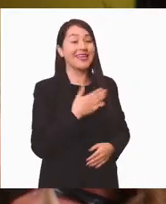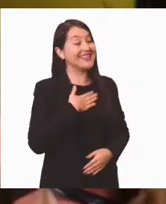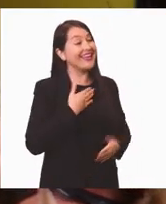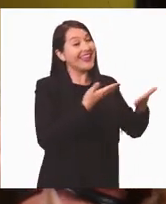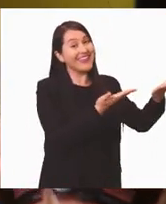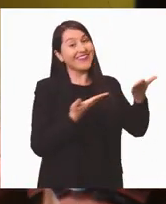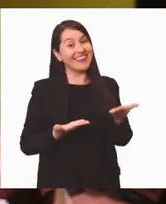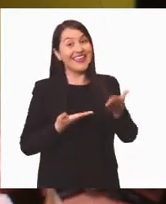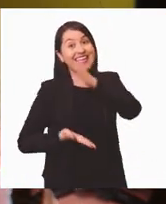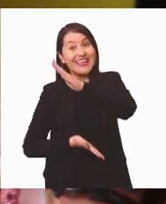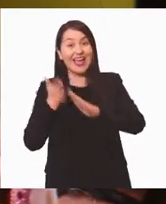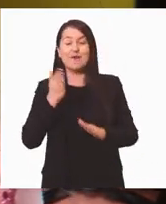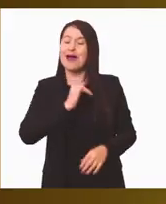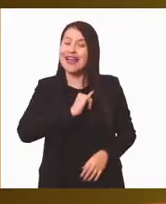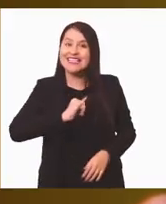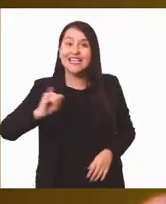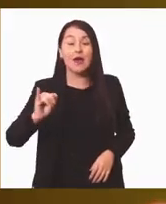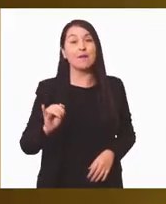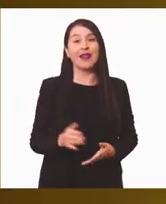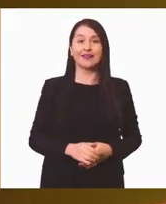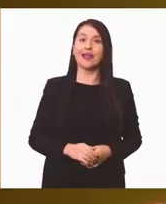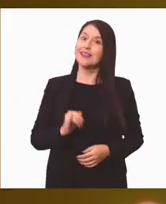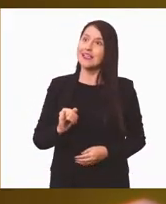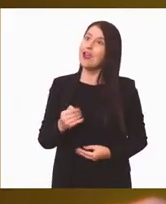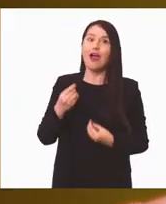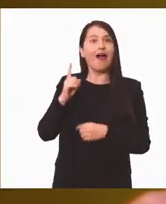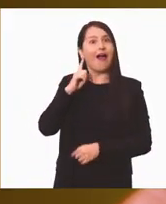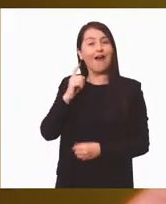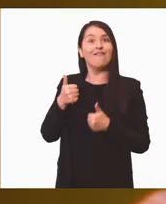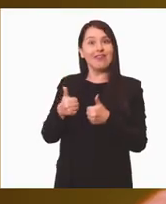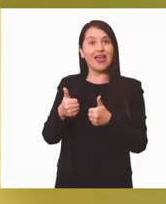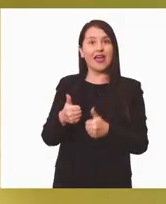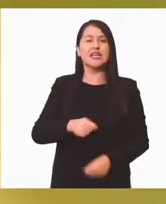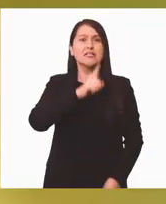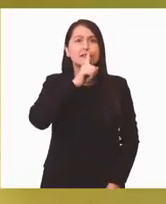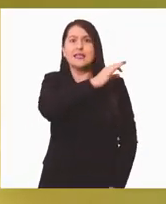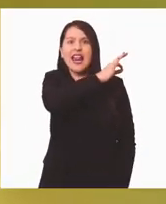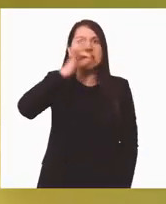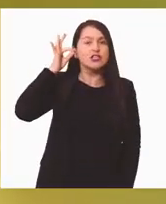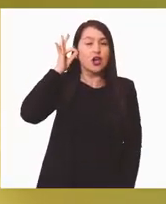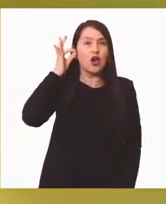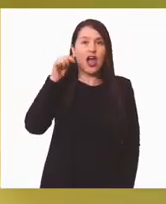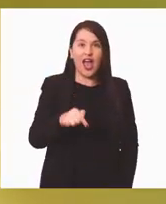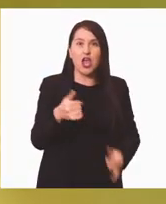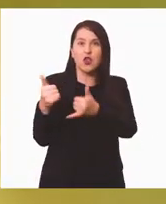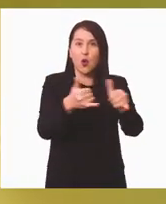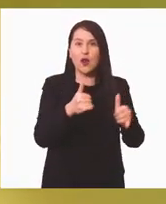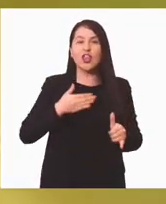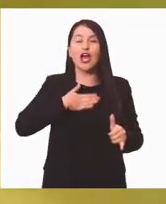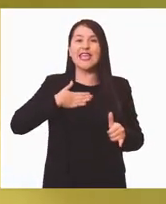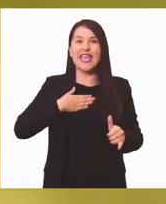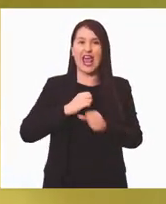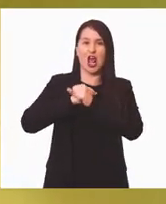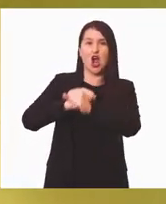con nosotros y salir de aquí para siempre. Oh, sí. Esto suena súper bien. ¡Excelente! ¡Silencio! Estos juguetes quieren ir en contra de